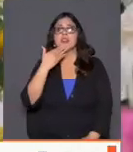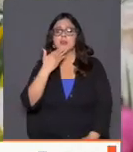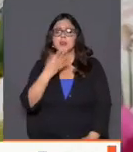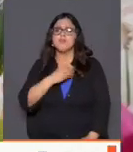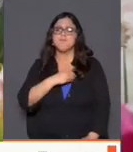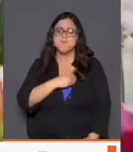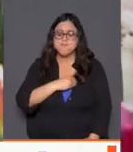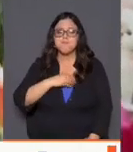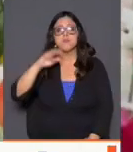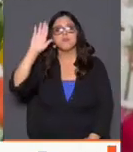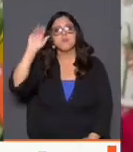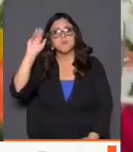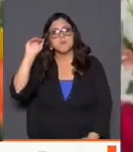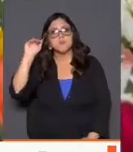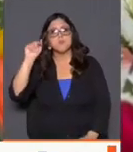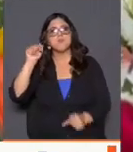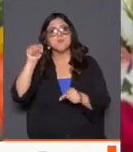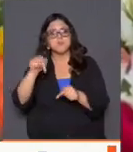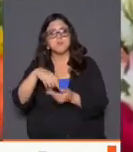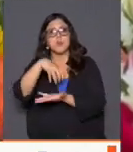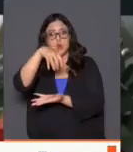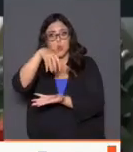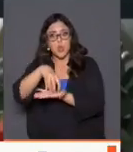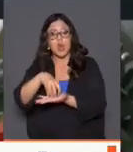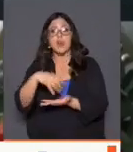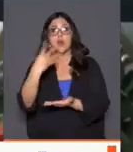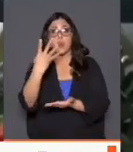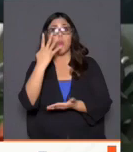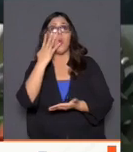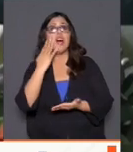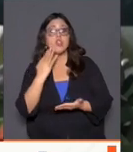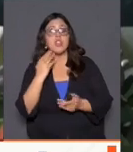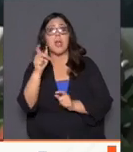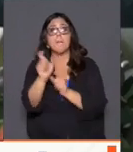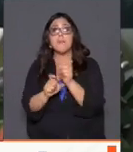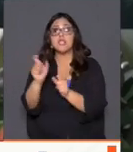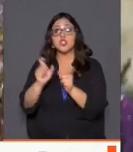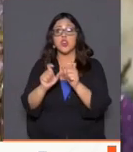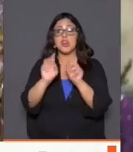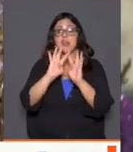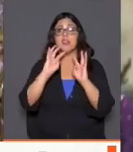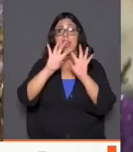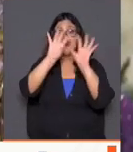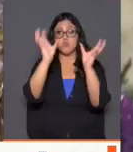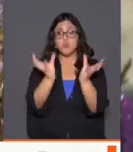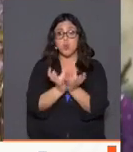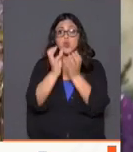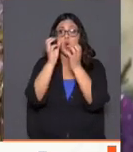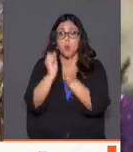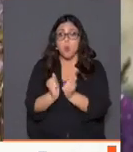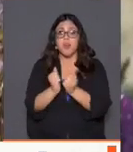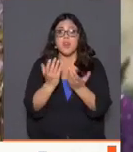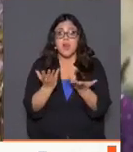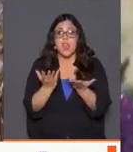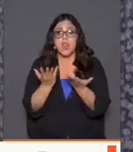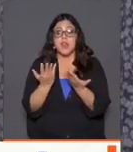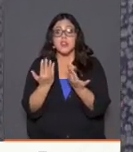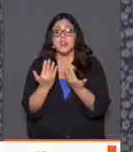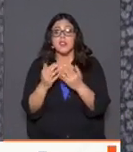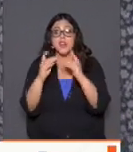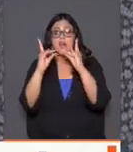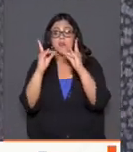la despedirán durante cuatro días personas de todo el mundo podrán velarla se estima que dos millones